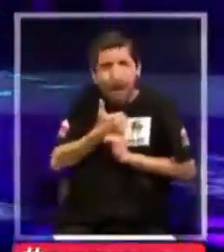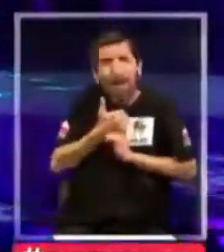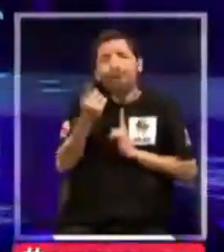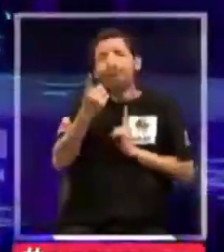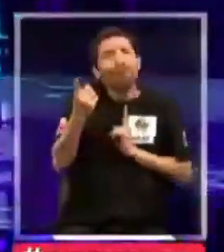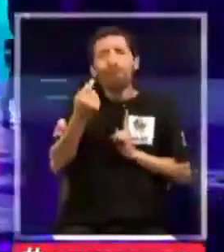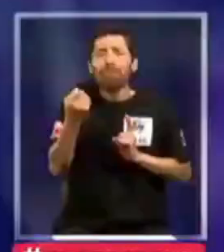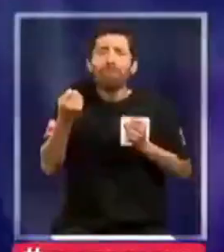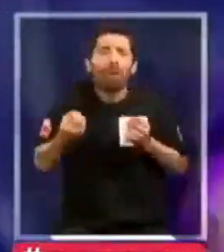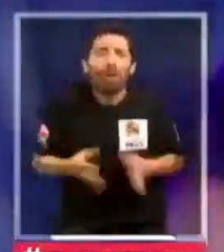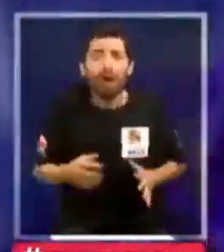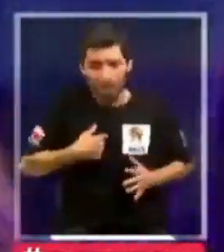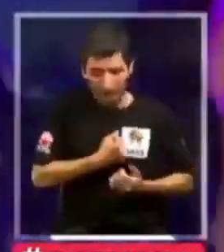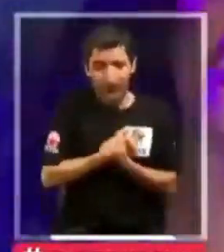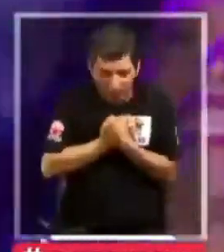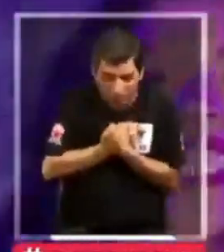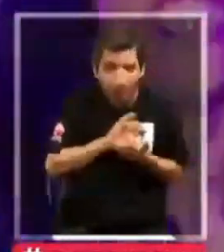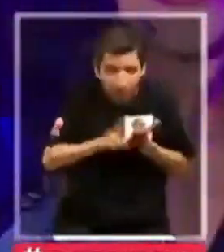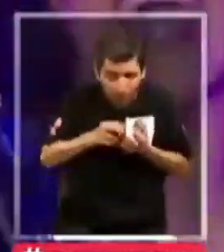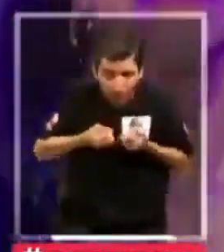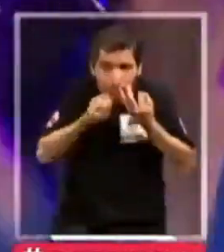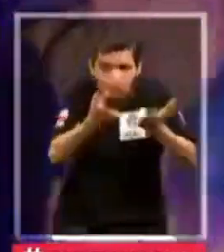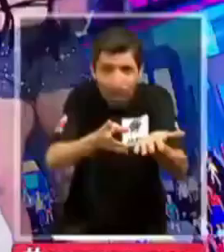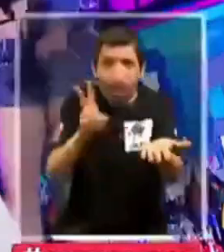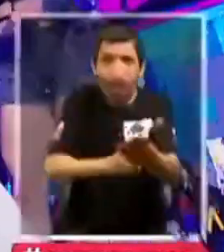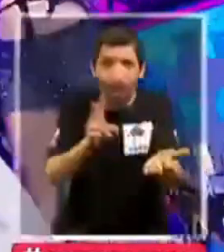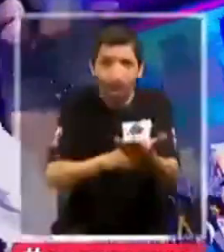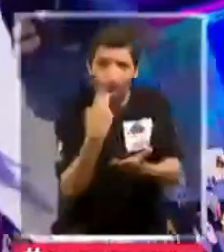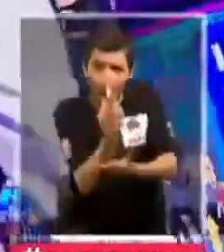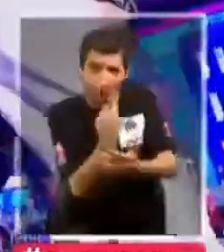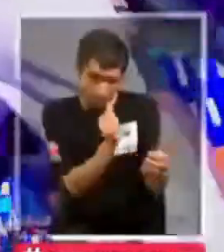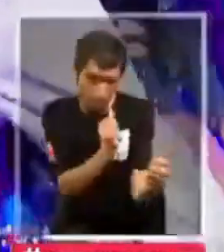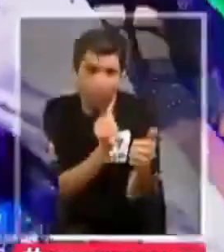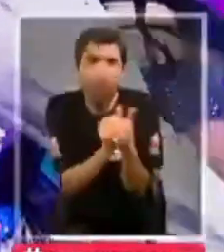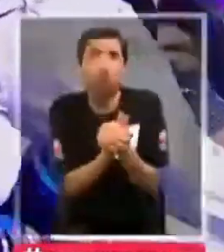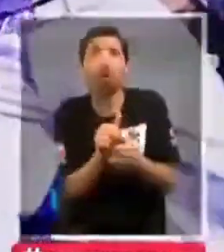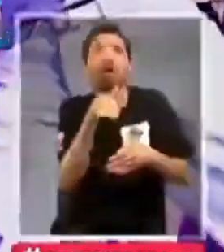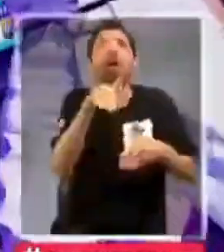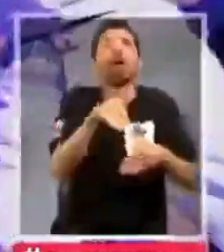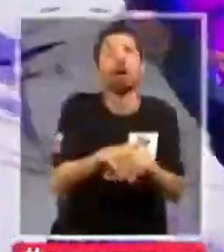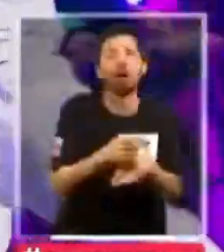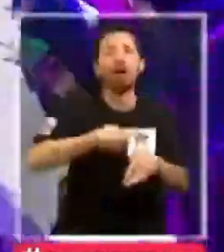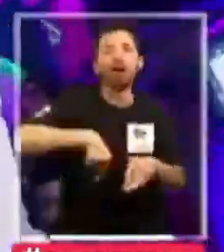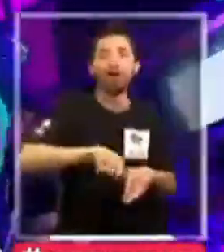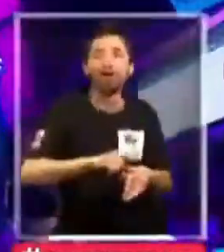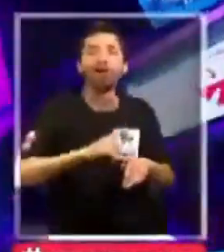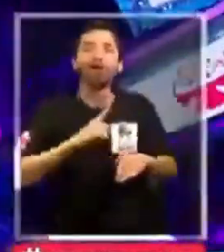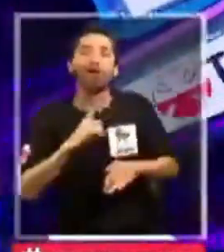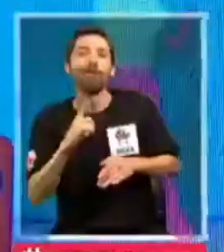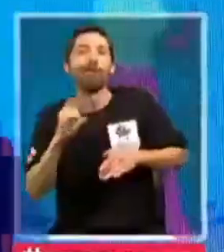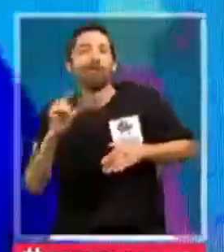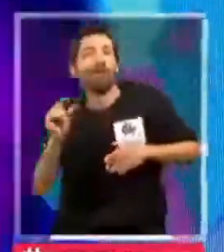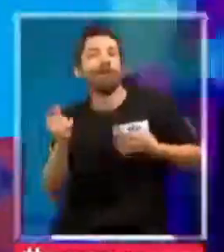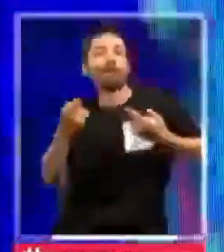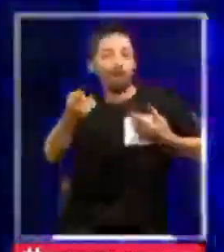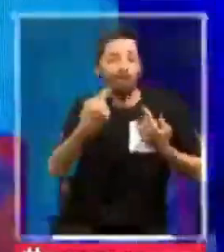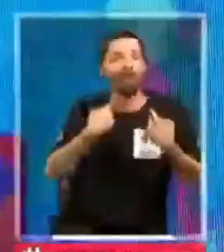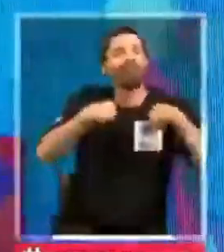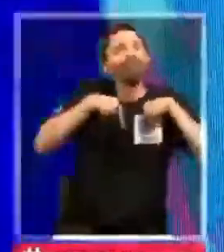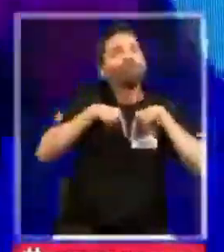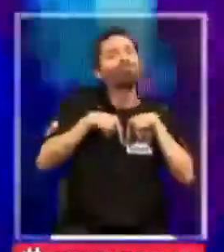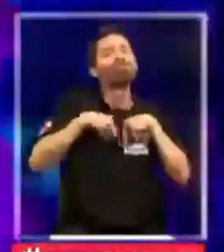vender. Mi amor sincero te puedo ofrecer. Miremos juntitos al atardecer mientras nos estamos. Yo quiero que tú seas